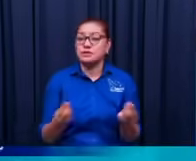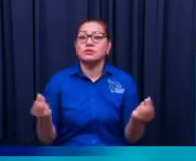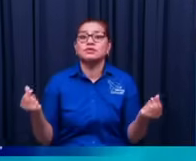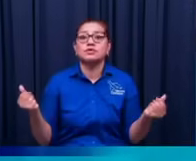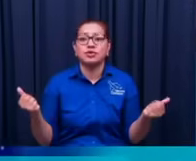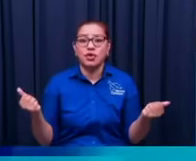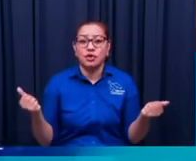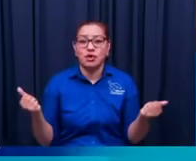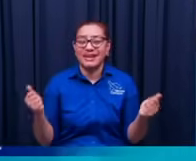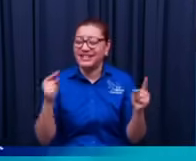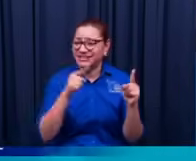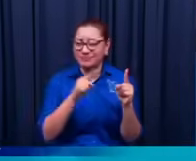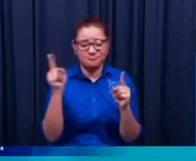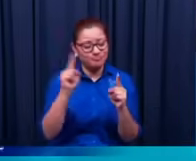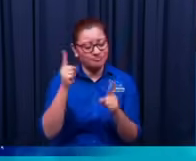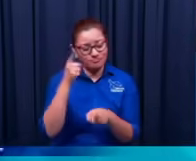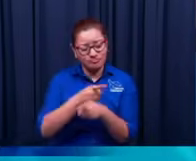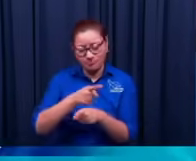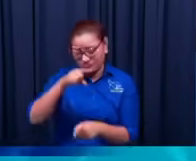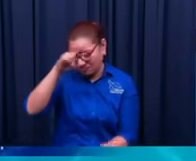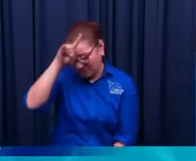diabólica.